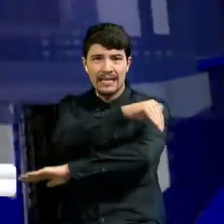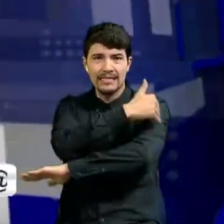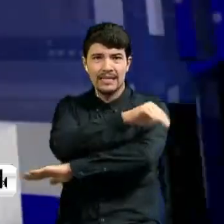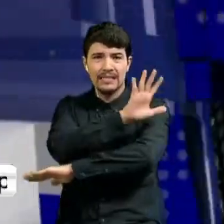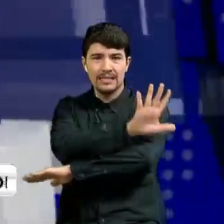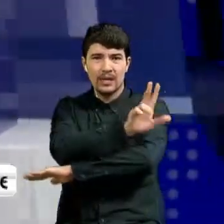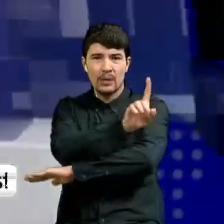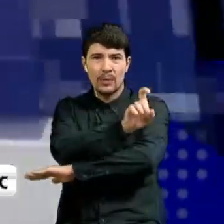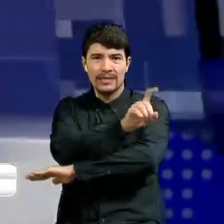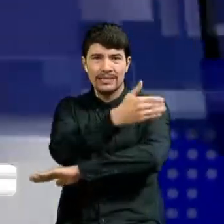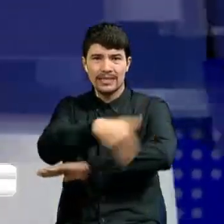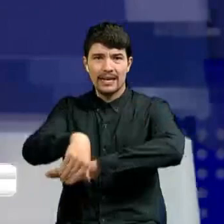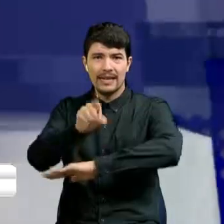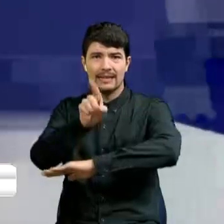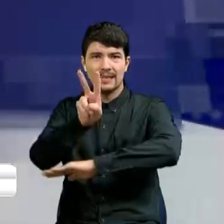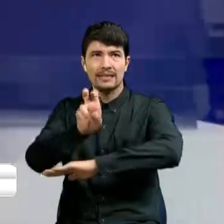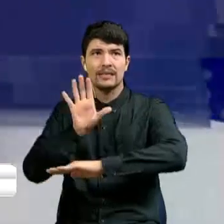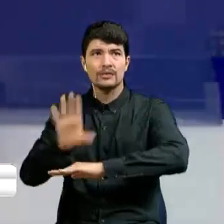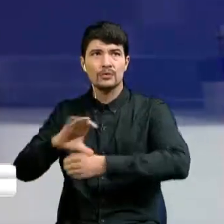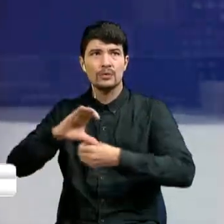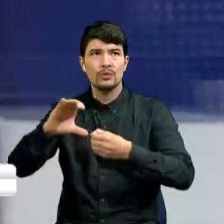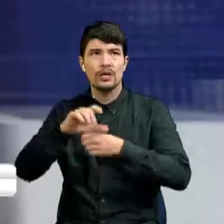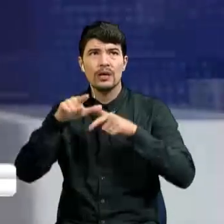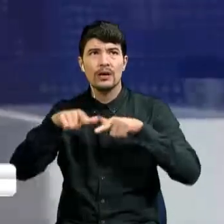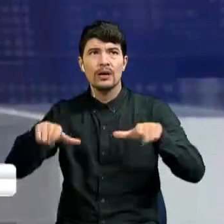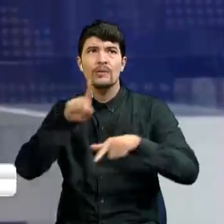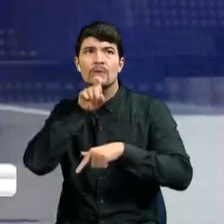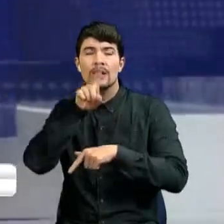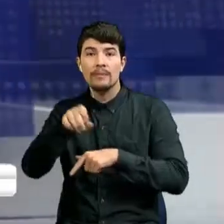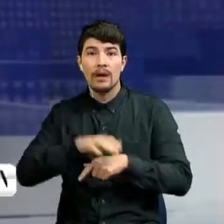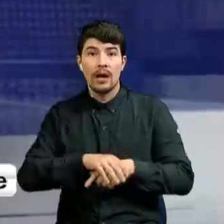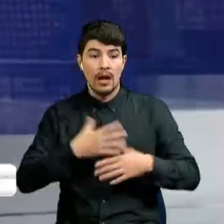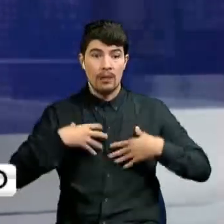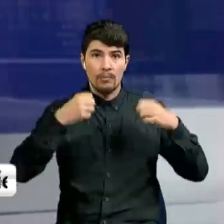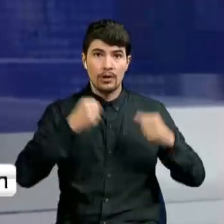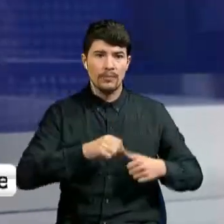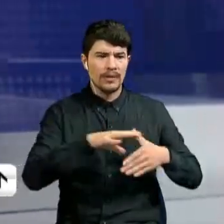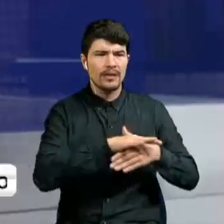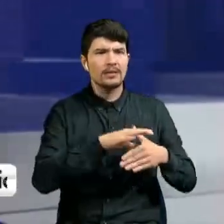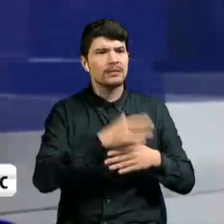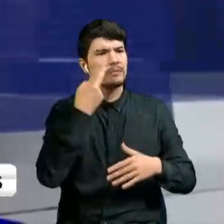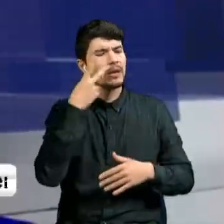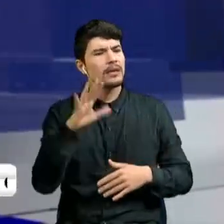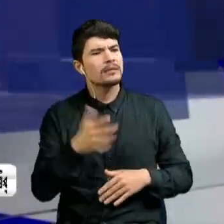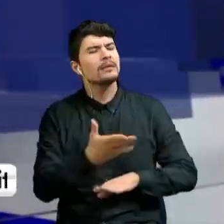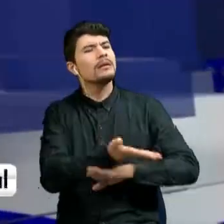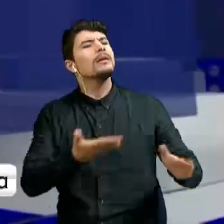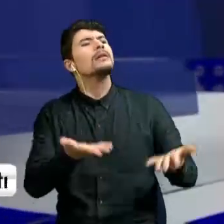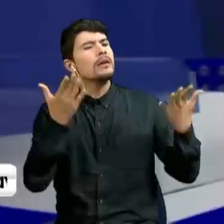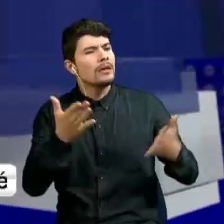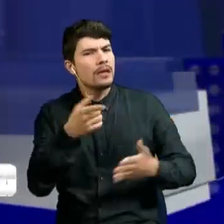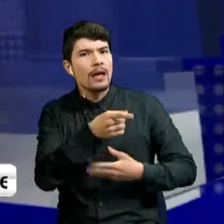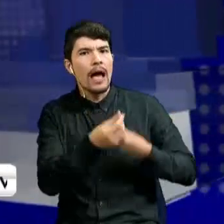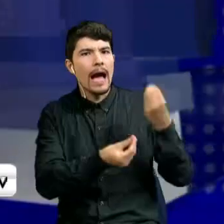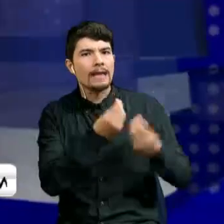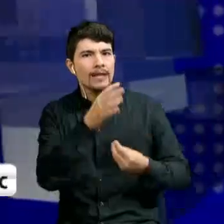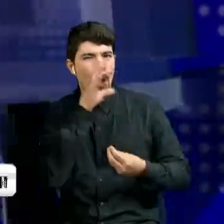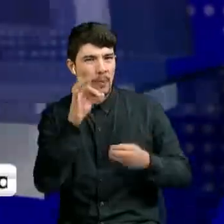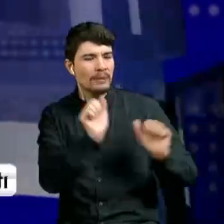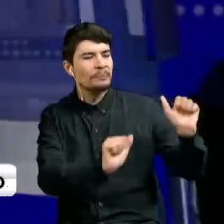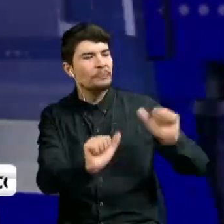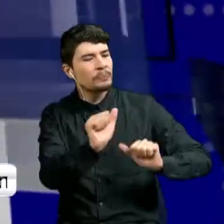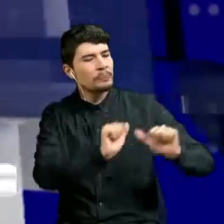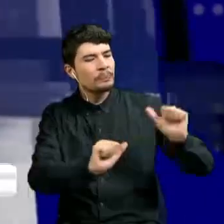carrera 17 en Bucaramanga. El dueño del taxi le hace el reclamo al parecer a uno de los que estaría haciendo la labor de lavar